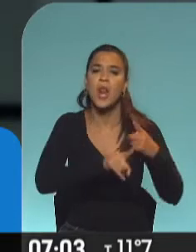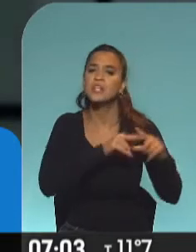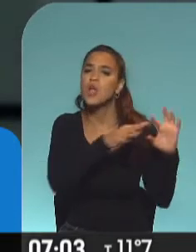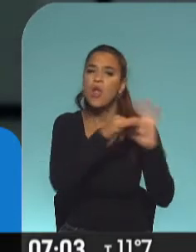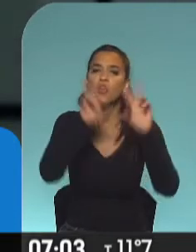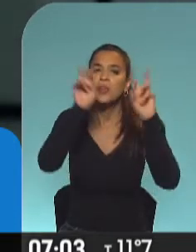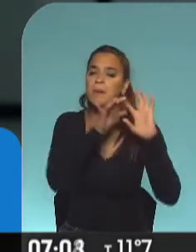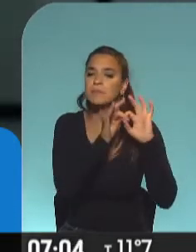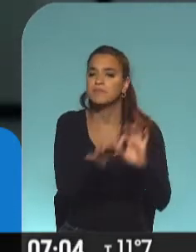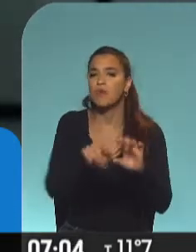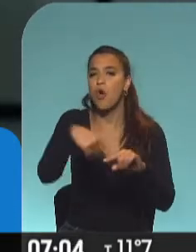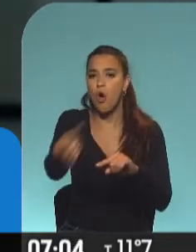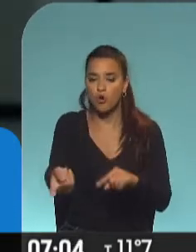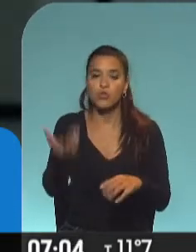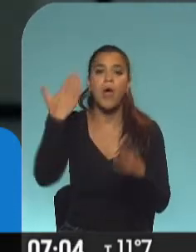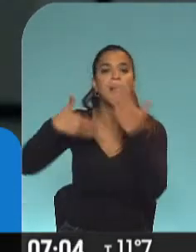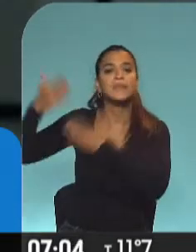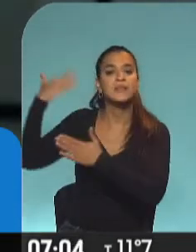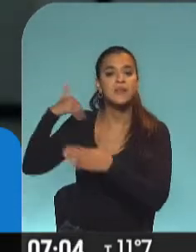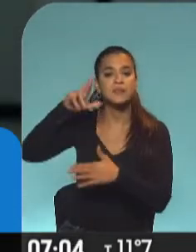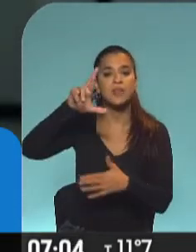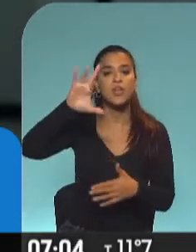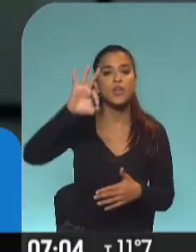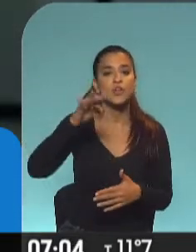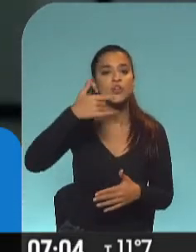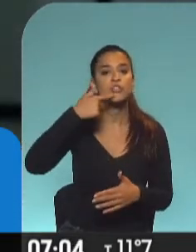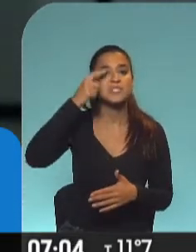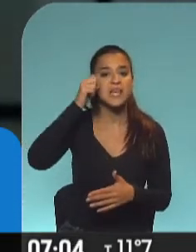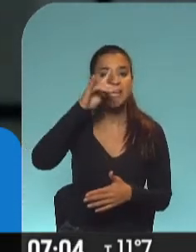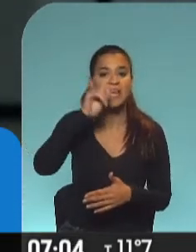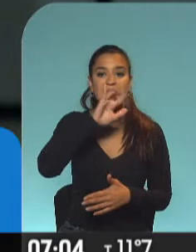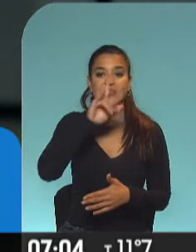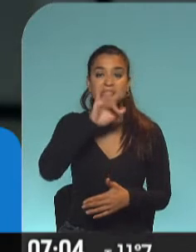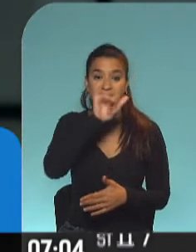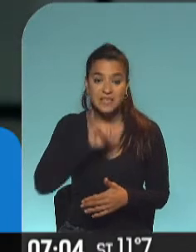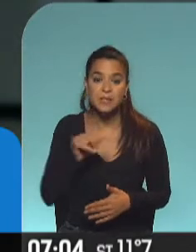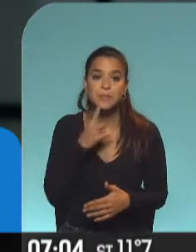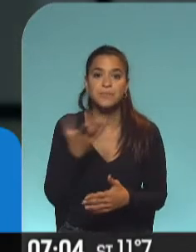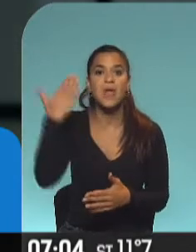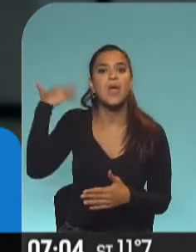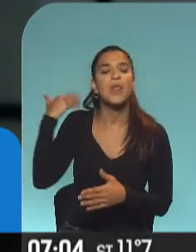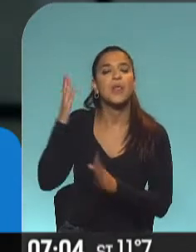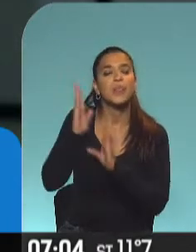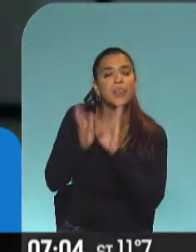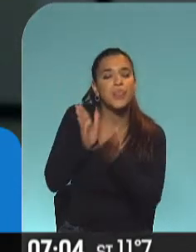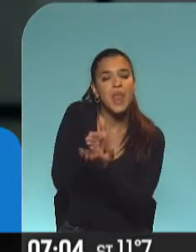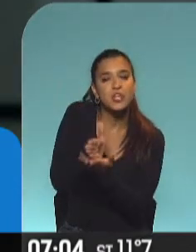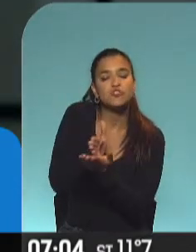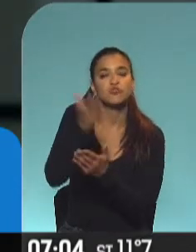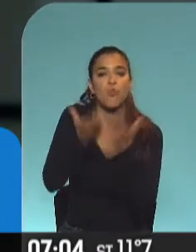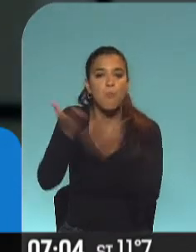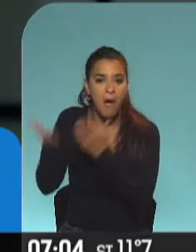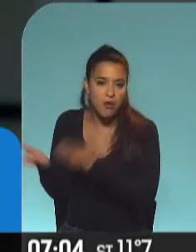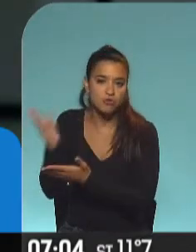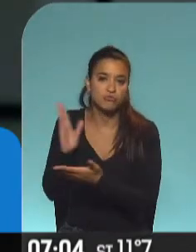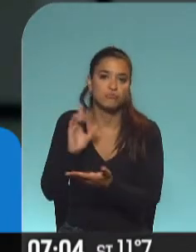los antecedentes de Rosenkrantz con las causas por violaciones a los derechos humanos durante la última dictadura. En particular,